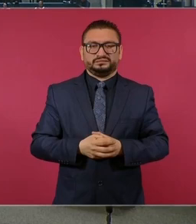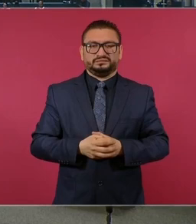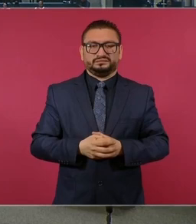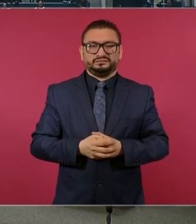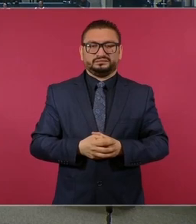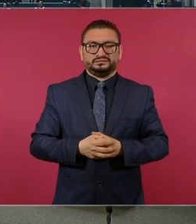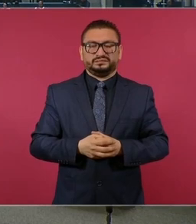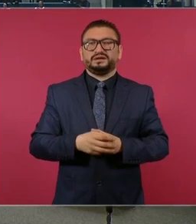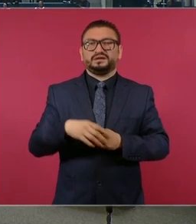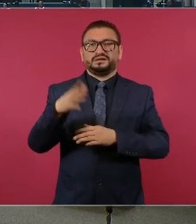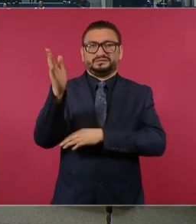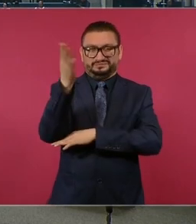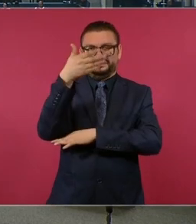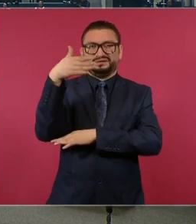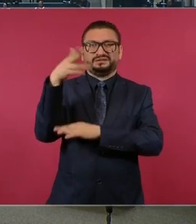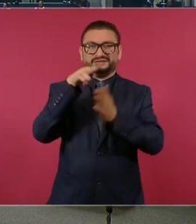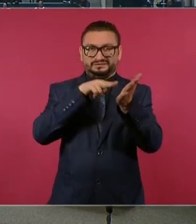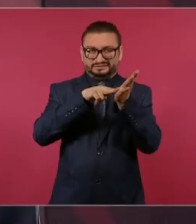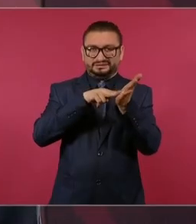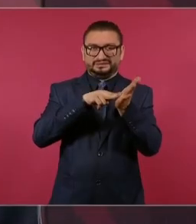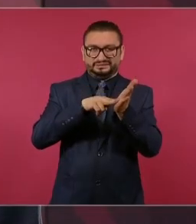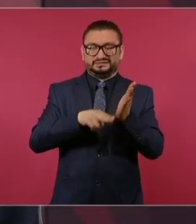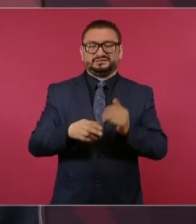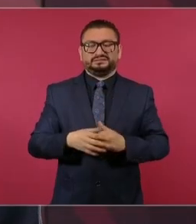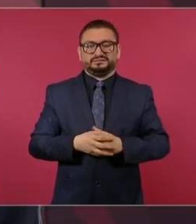La bandera negra, sí.